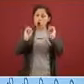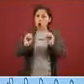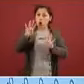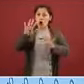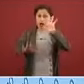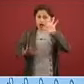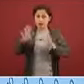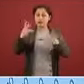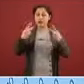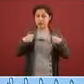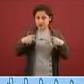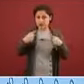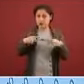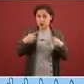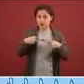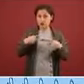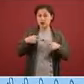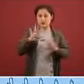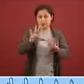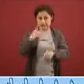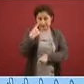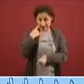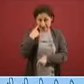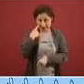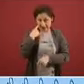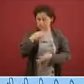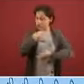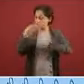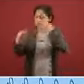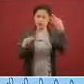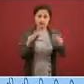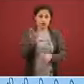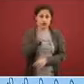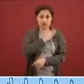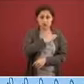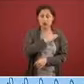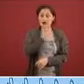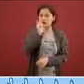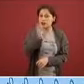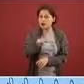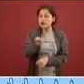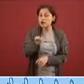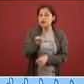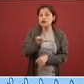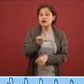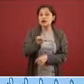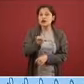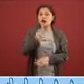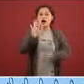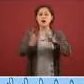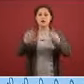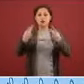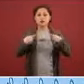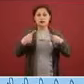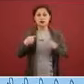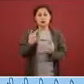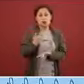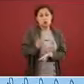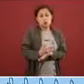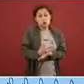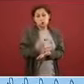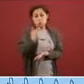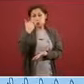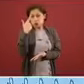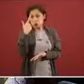es una buena noticia, también hay personas que, habiendo estado en el estado más crítico, logran salir con bien y